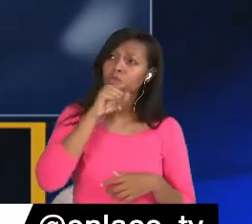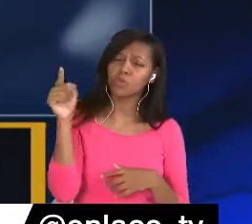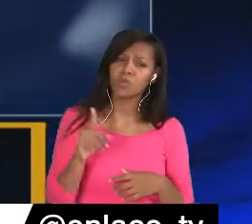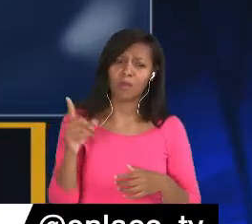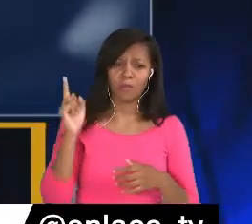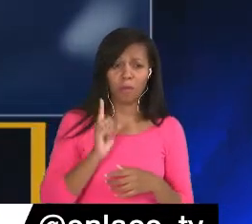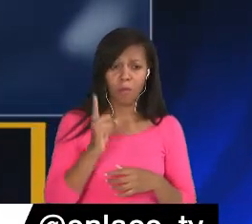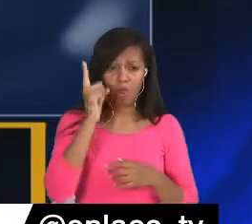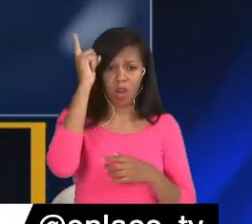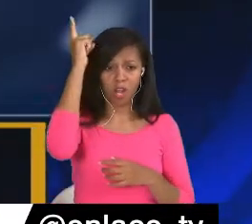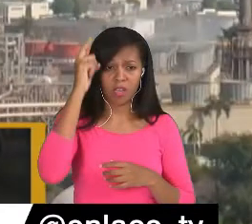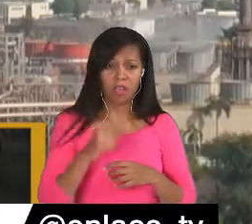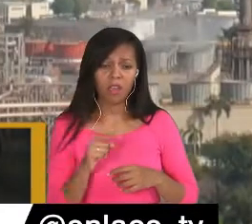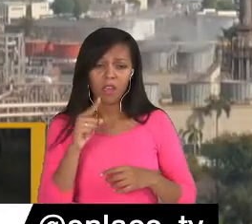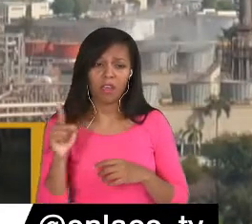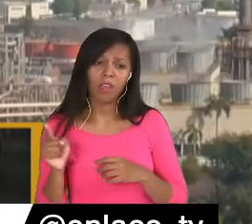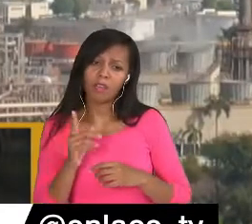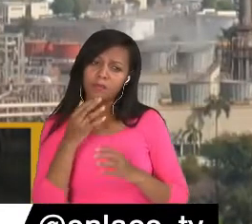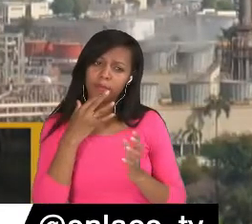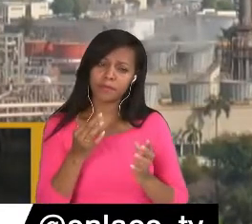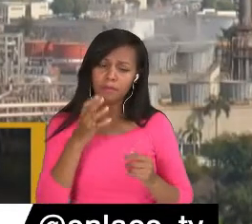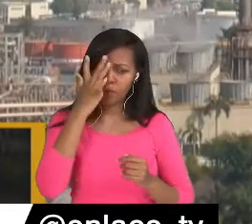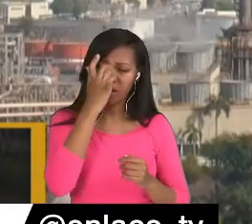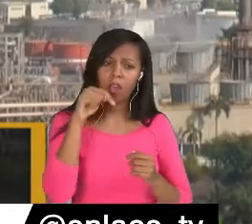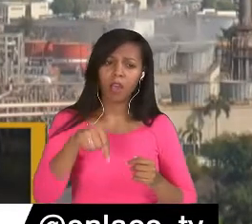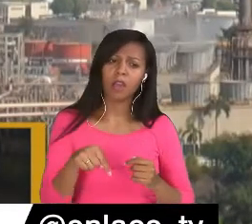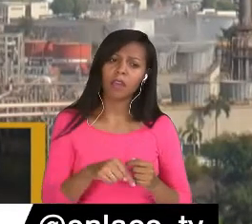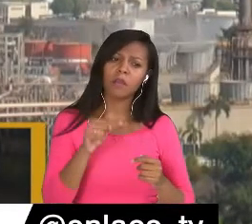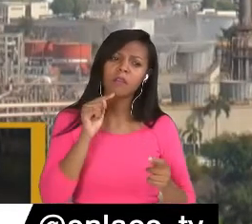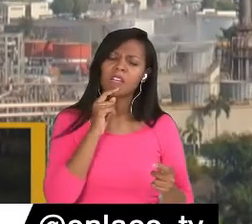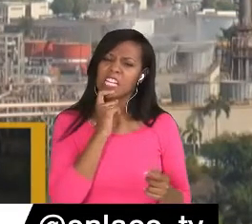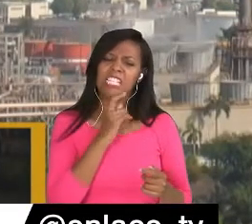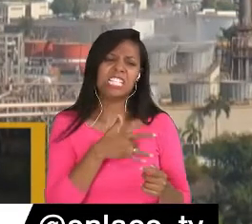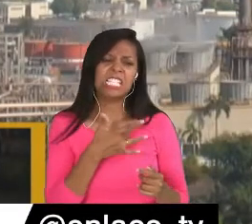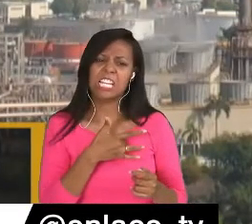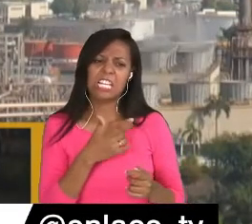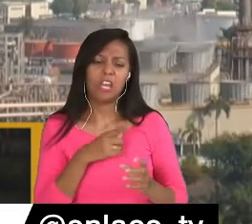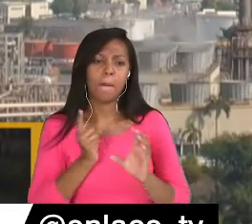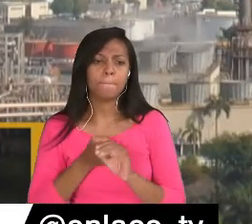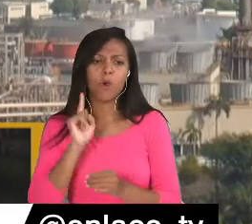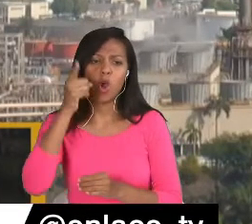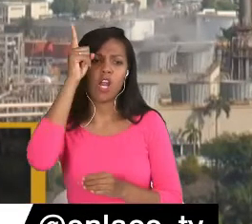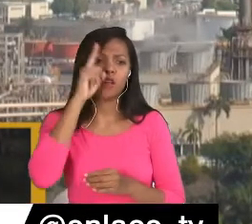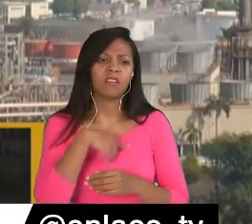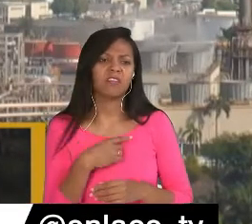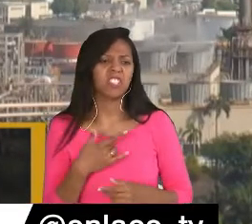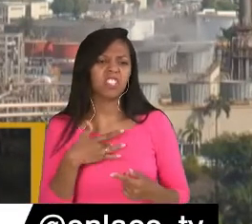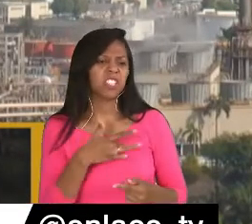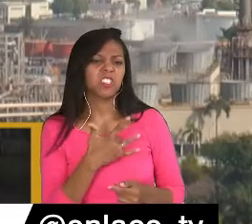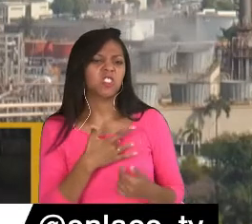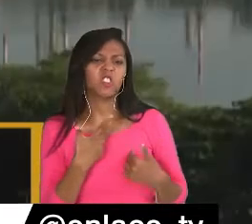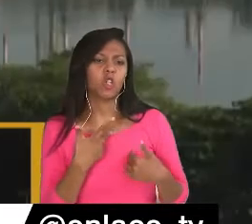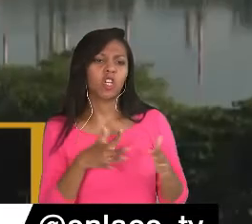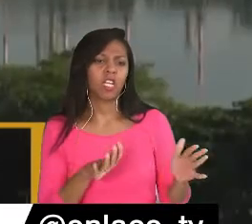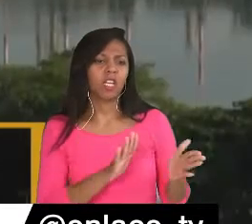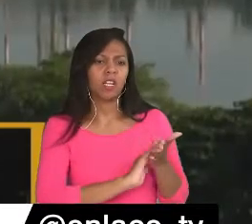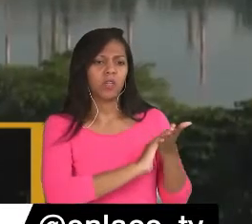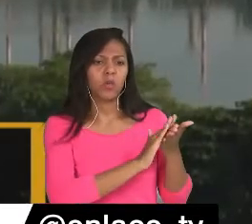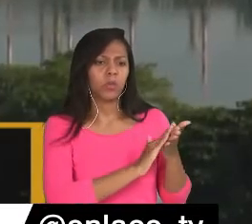importante resaltar que realmente aquí lo que se nota es una voluntad política por parte del Gobierno Nacional de no querer hacer la